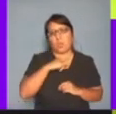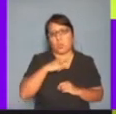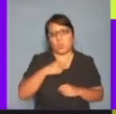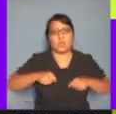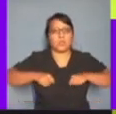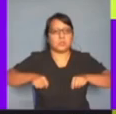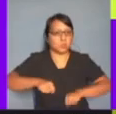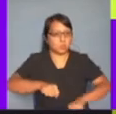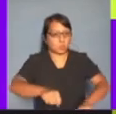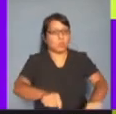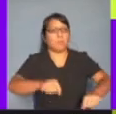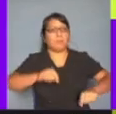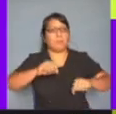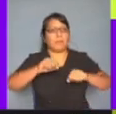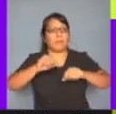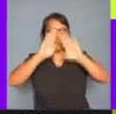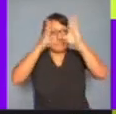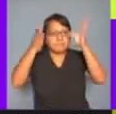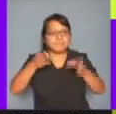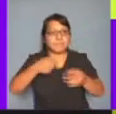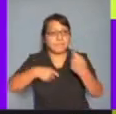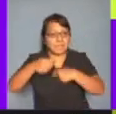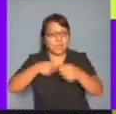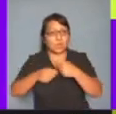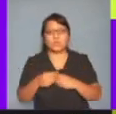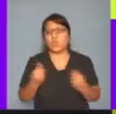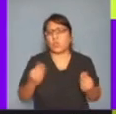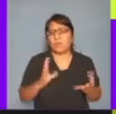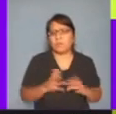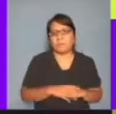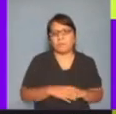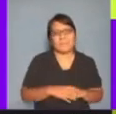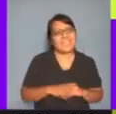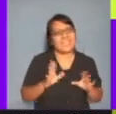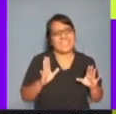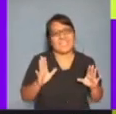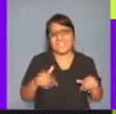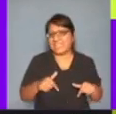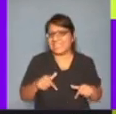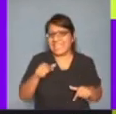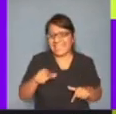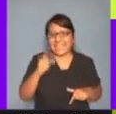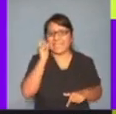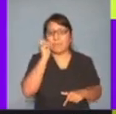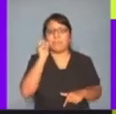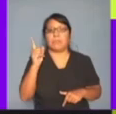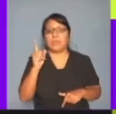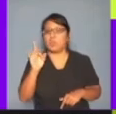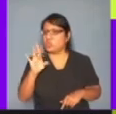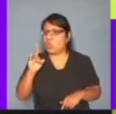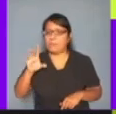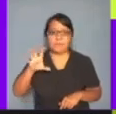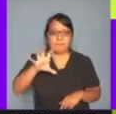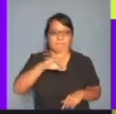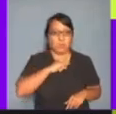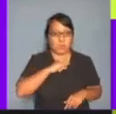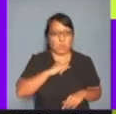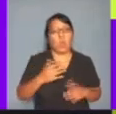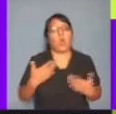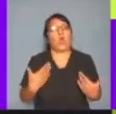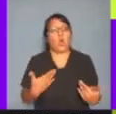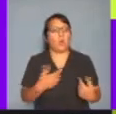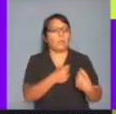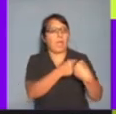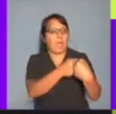súper? ¿Cómo lo van a... ¿Cuál va a ser la modalidad? Totalmente provincial. Por supuesto que hacemos convenios con